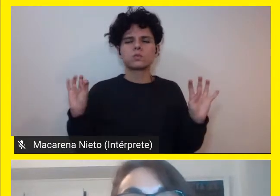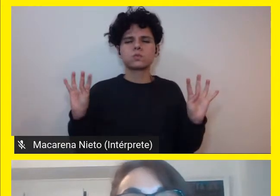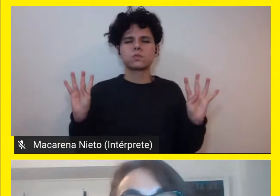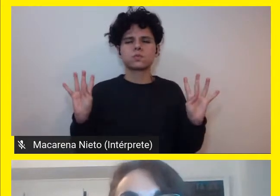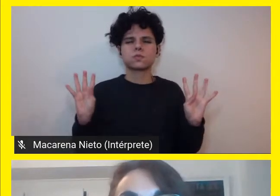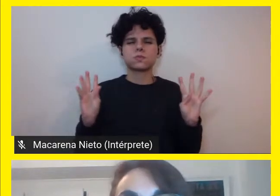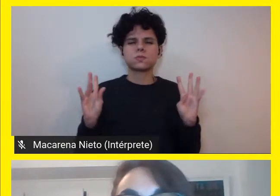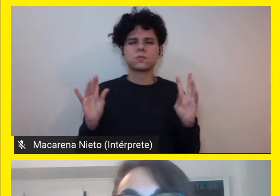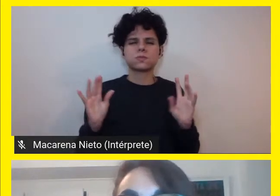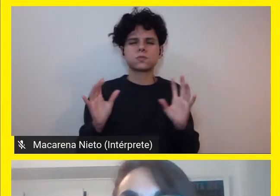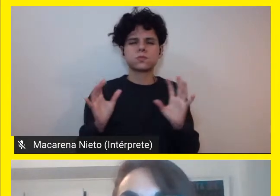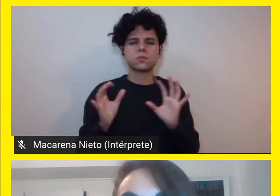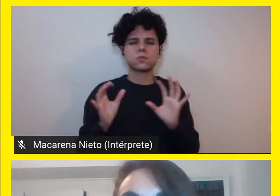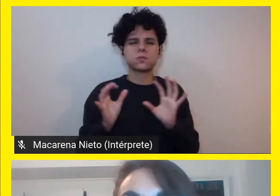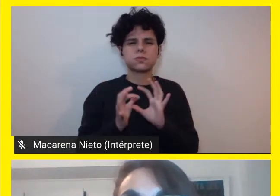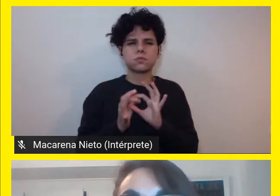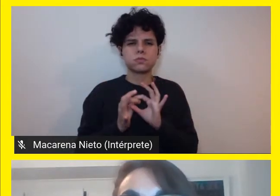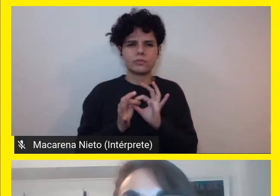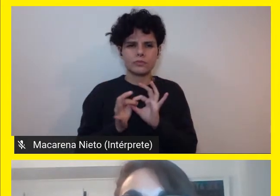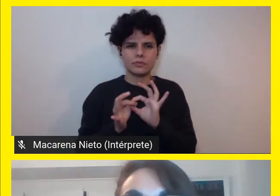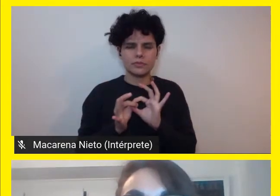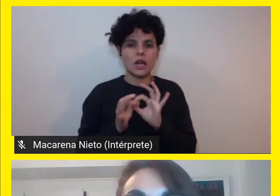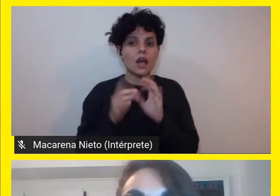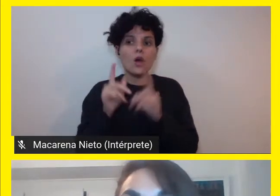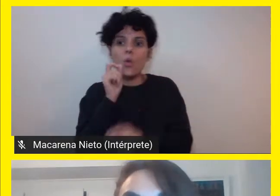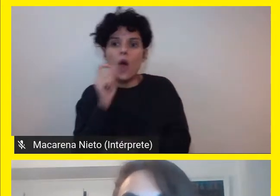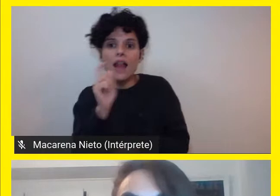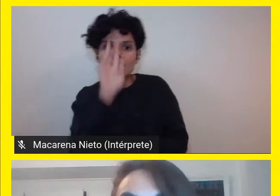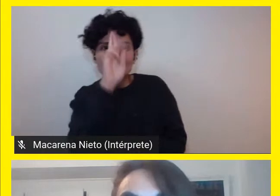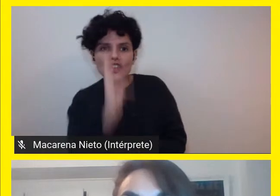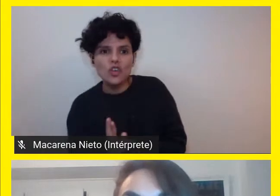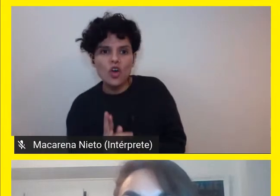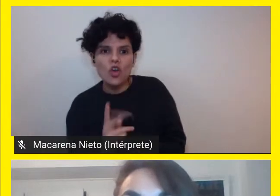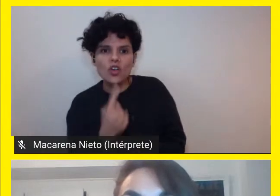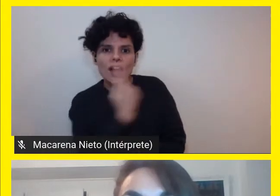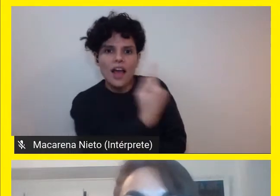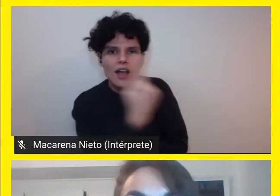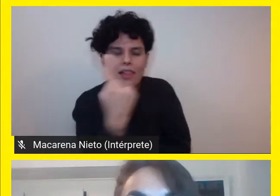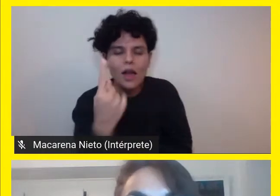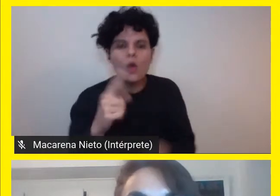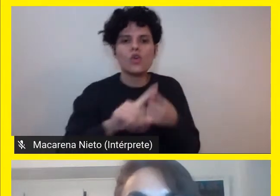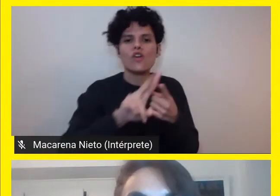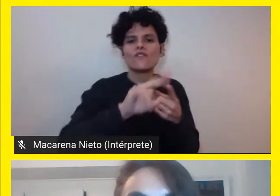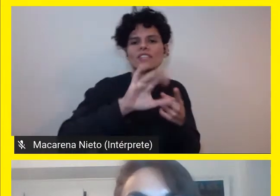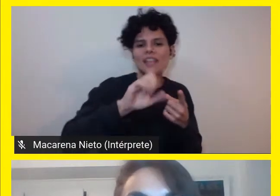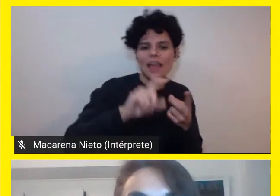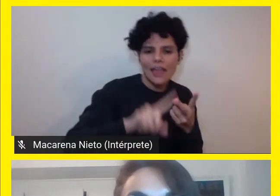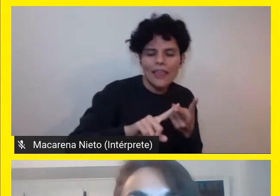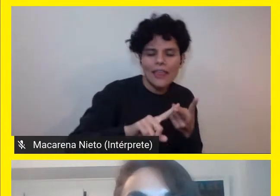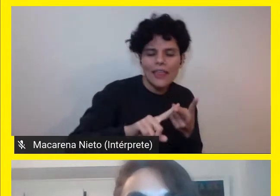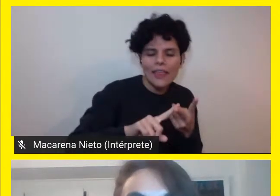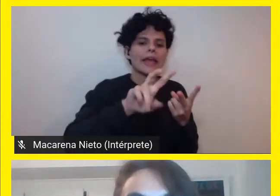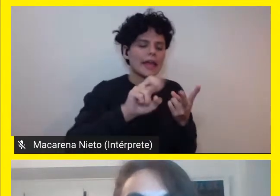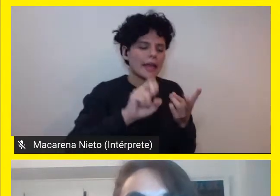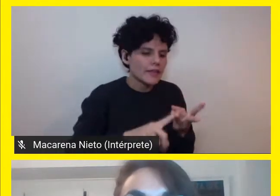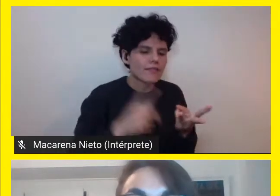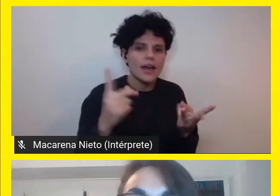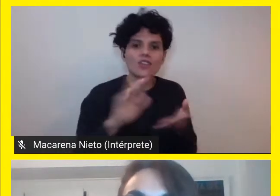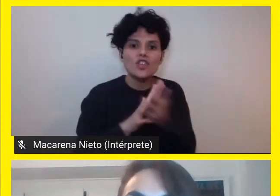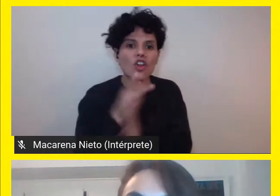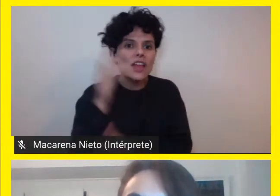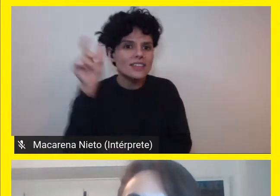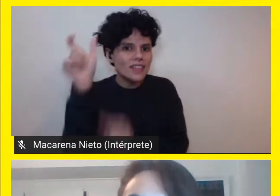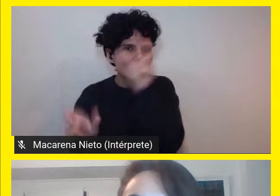tiene Alejandra, Vicente, Eva, y todas estas personas anónimas que nombra Alejandra, y